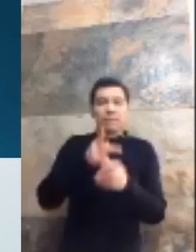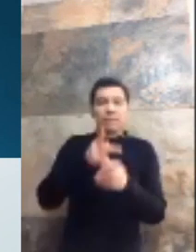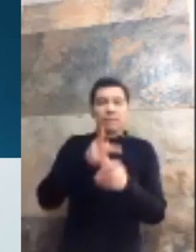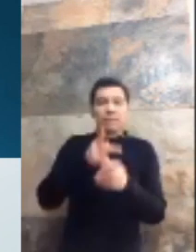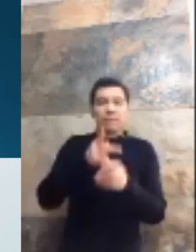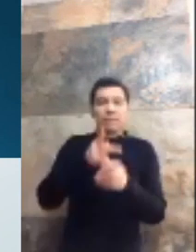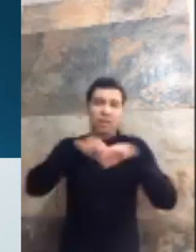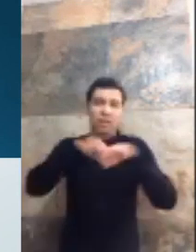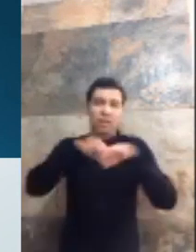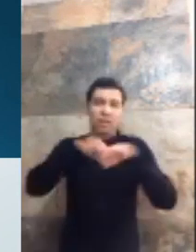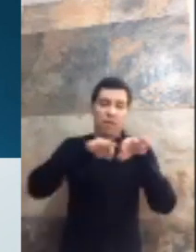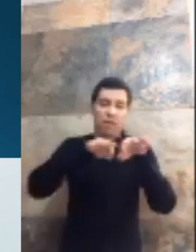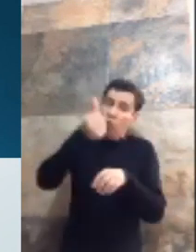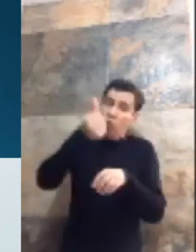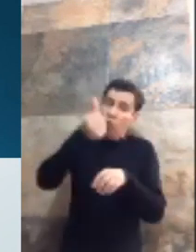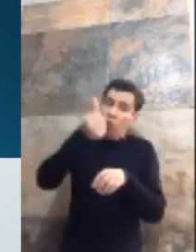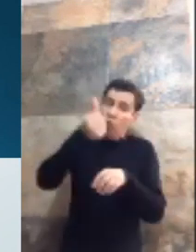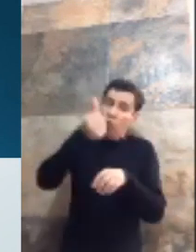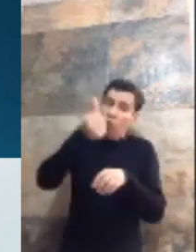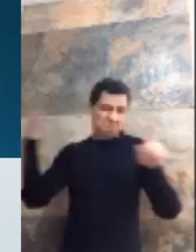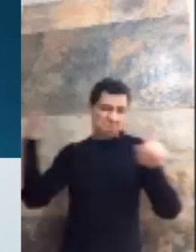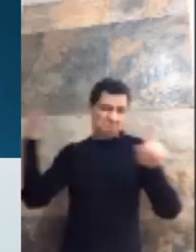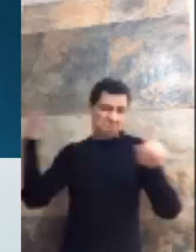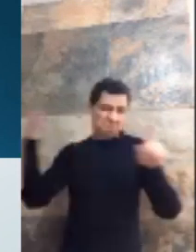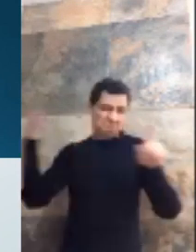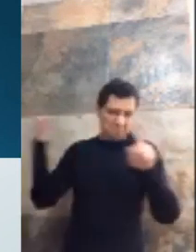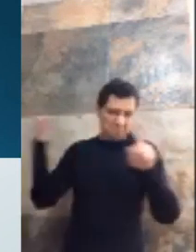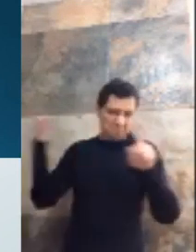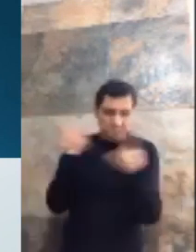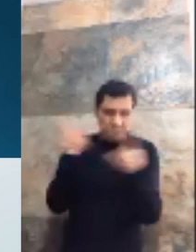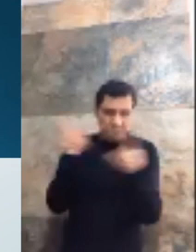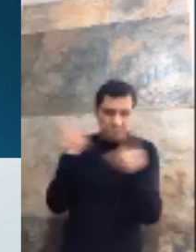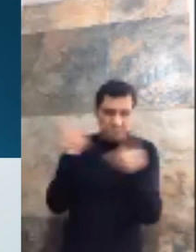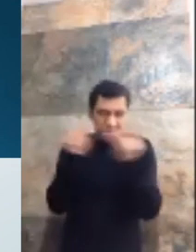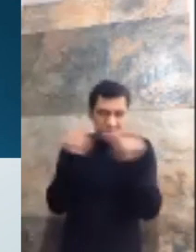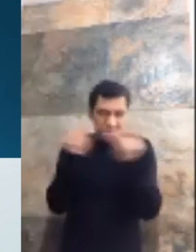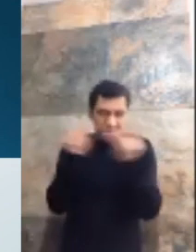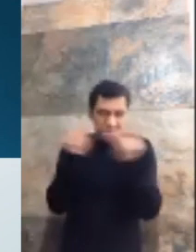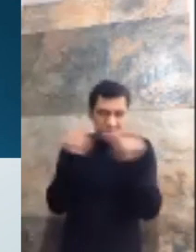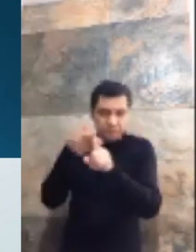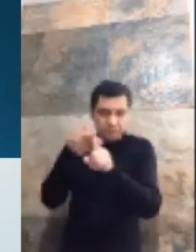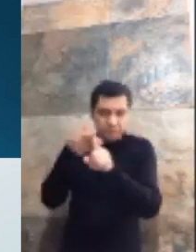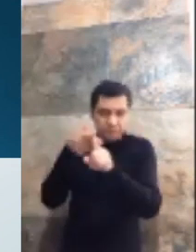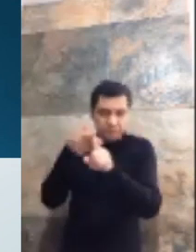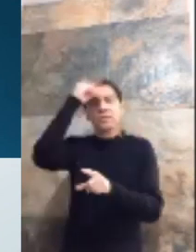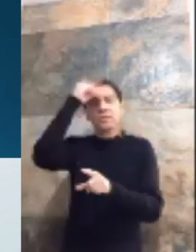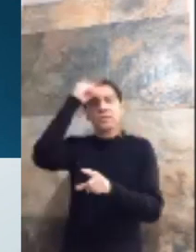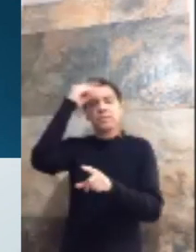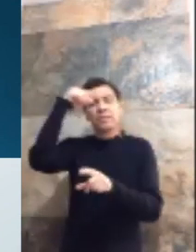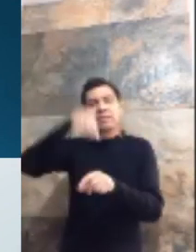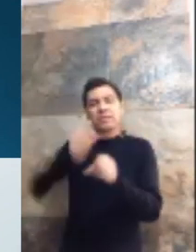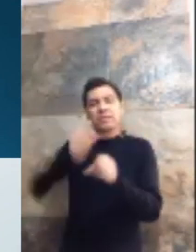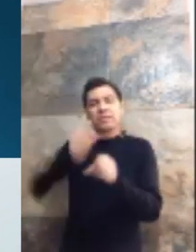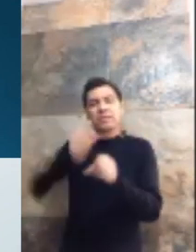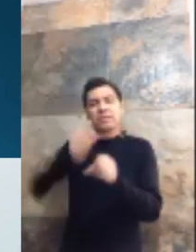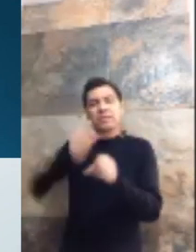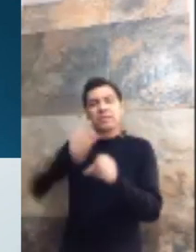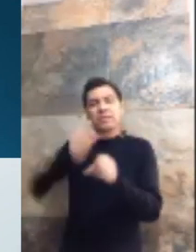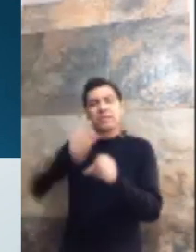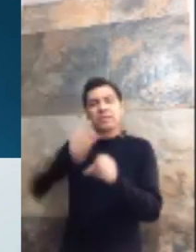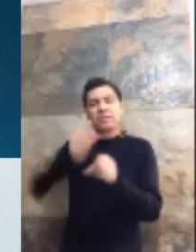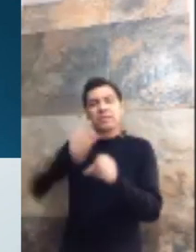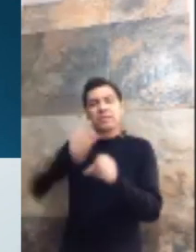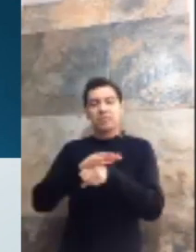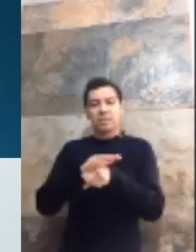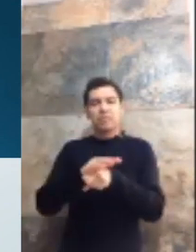quizá en síntesis, que lo más importante que tenemos que aprender de esto es que vamos a salir mejor preparados que